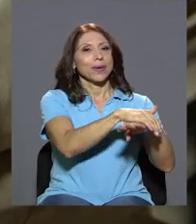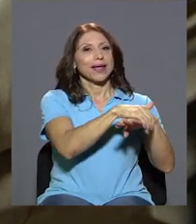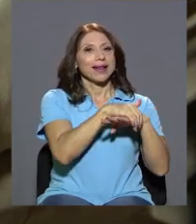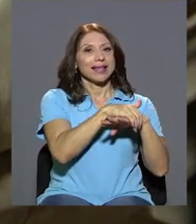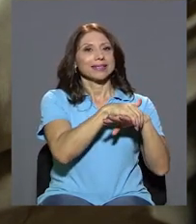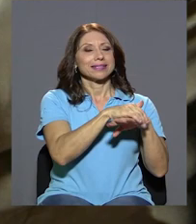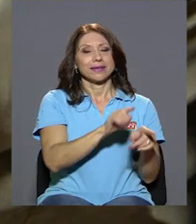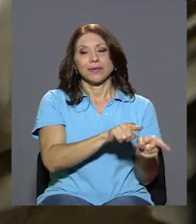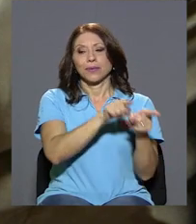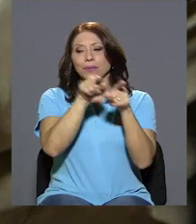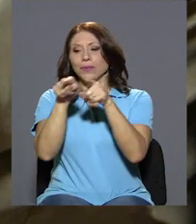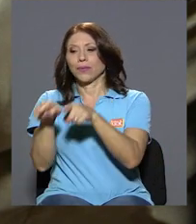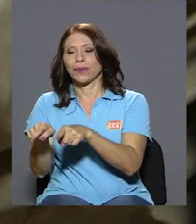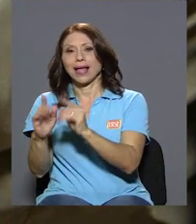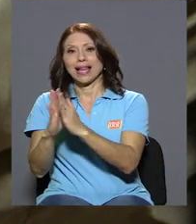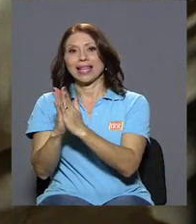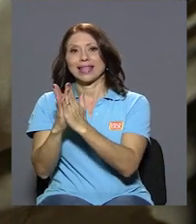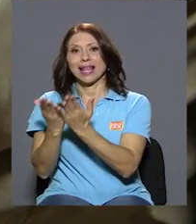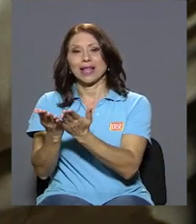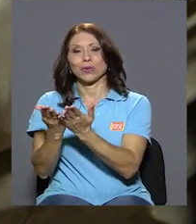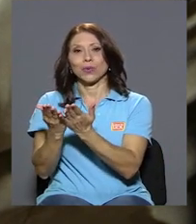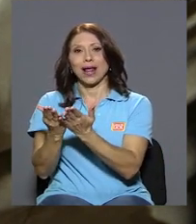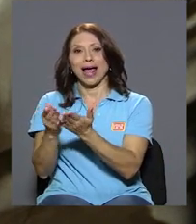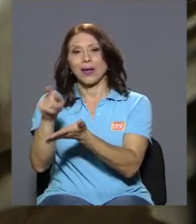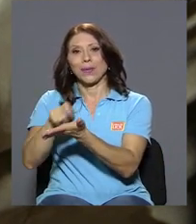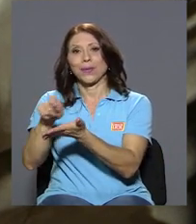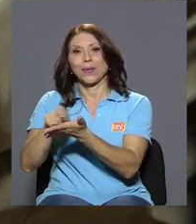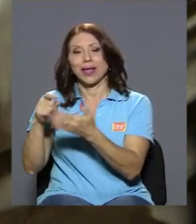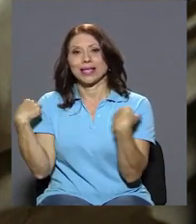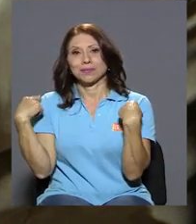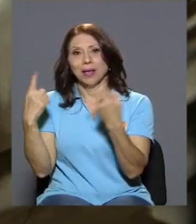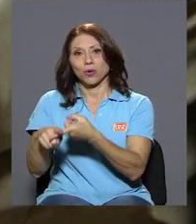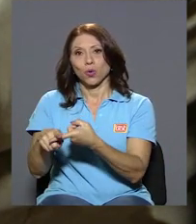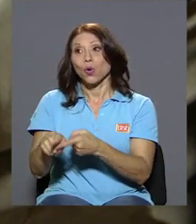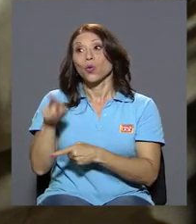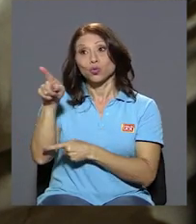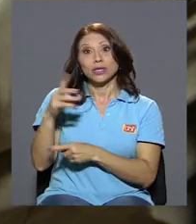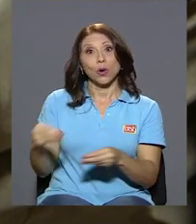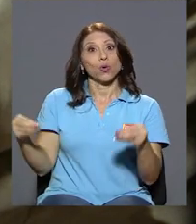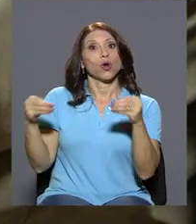y la que se realiza en español y usted es uno de sus mayores exponentes que